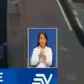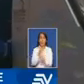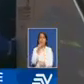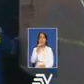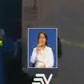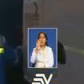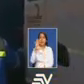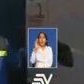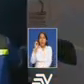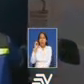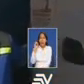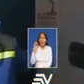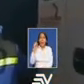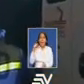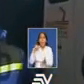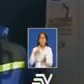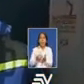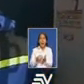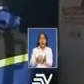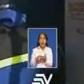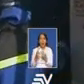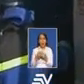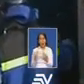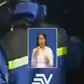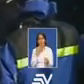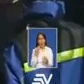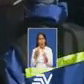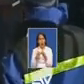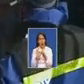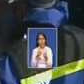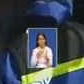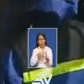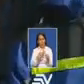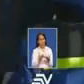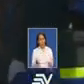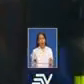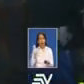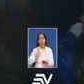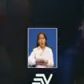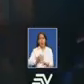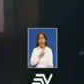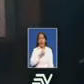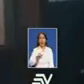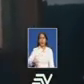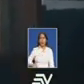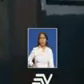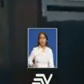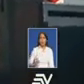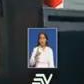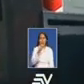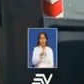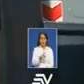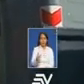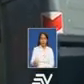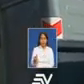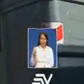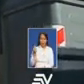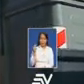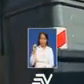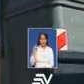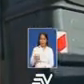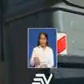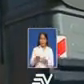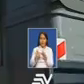¿Eso se podría haber invertido en cosas positivas, en cosas que se necesitan en la ciudad? ¿Perdón? Un monto que podría haber